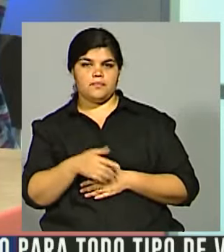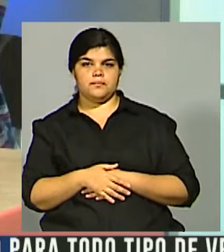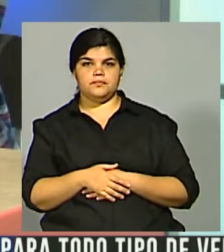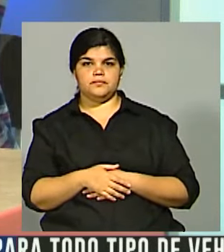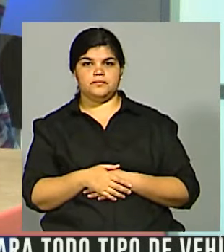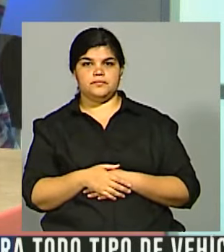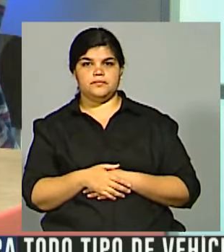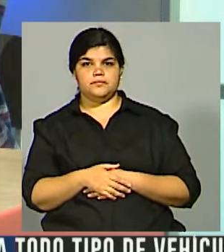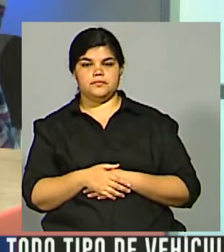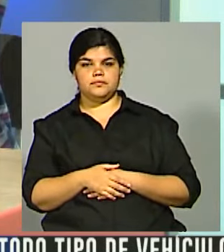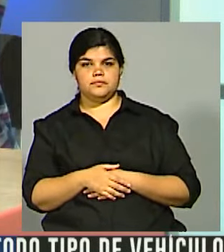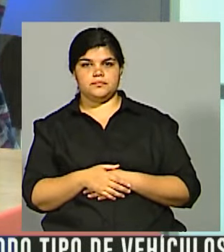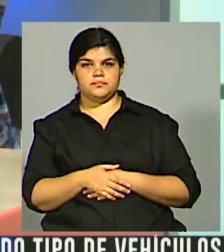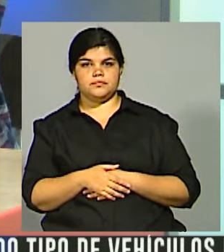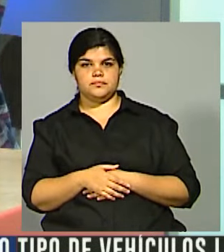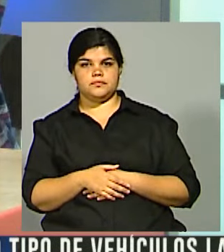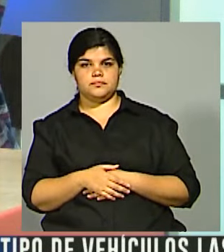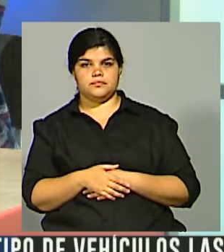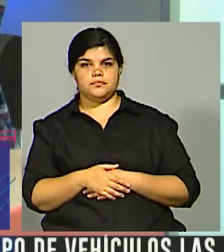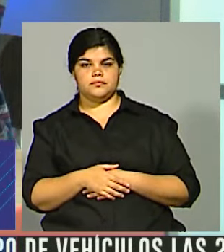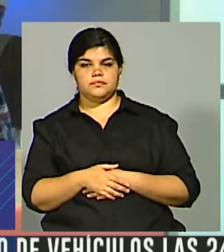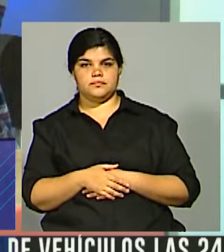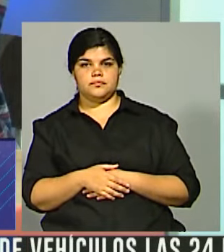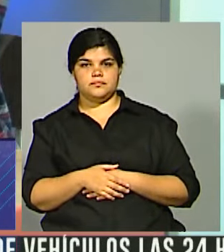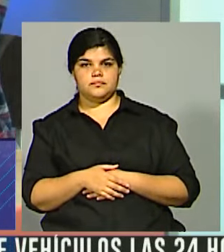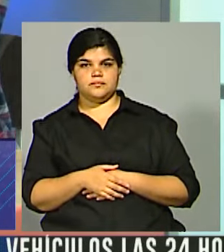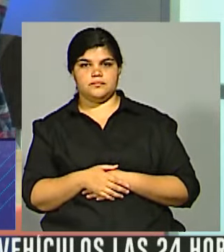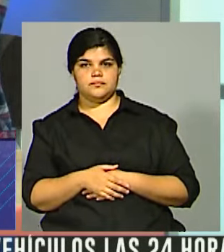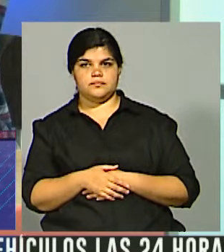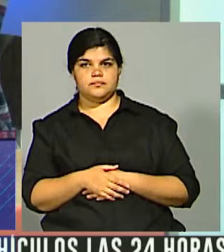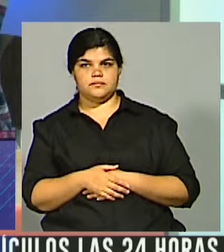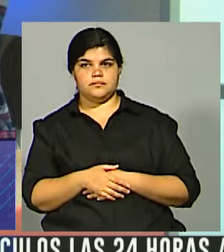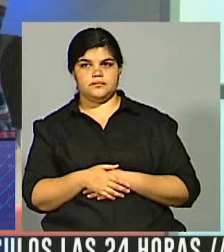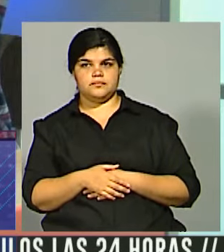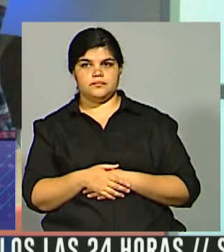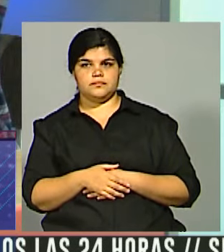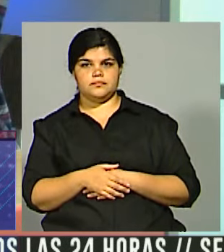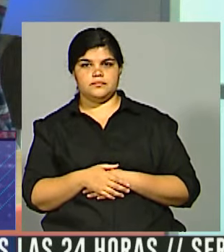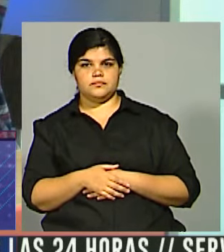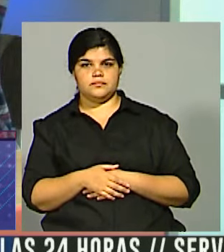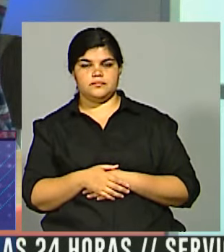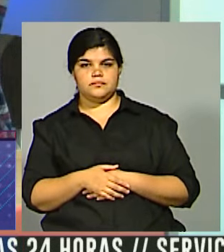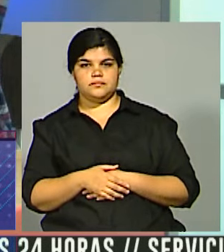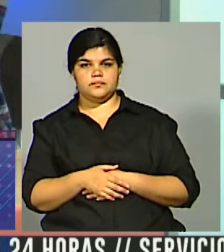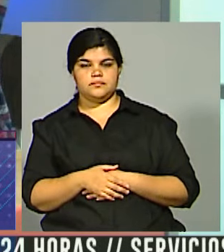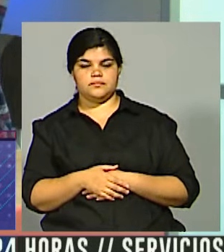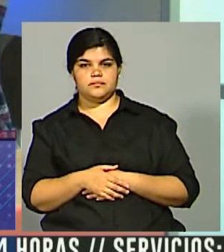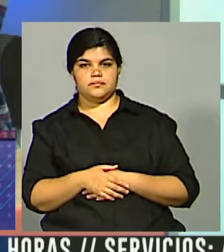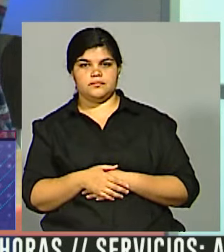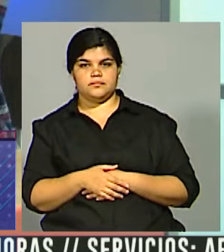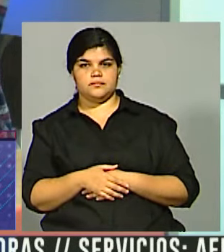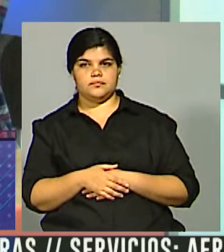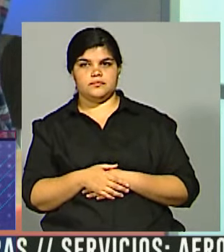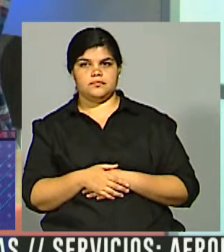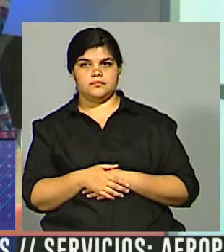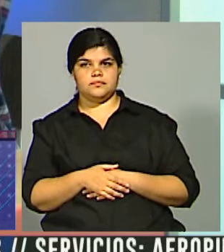Mañana de 10 a 19 horas en el Parque de San Martín, Prado Español. El valor son 100 pesos más un alimento no perecedero.